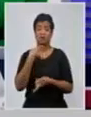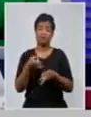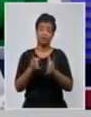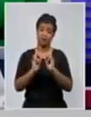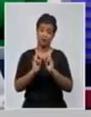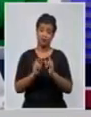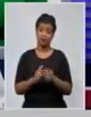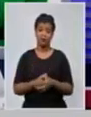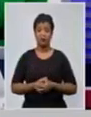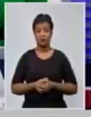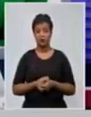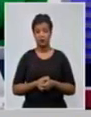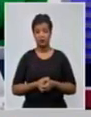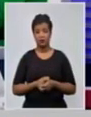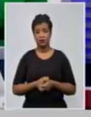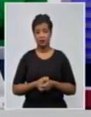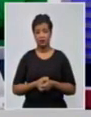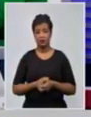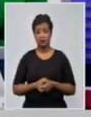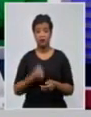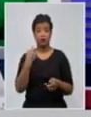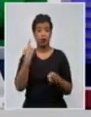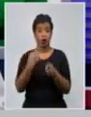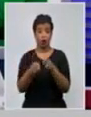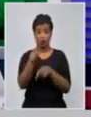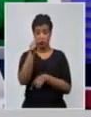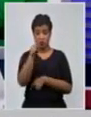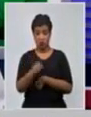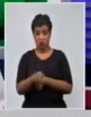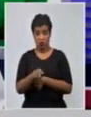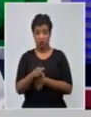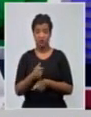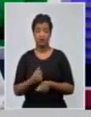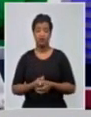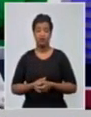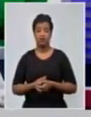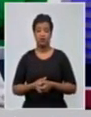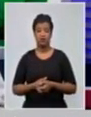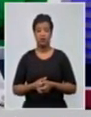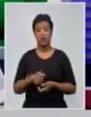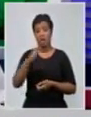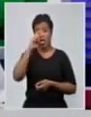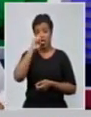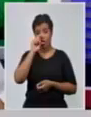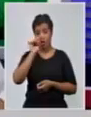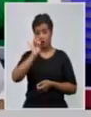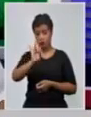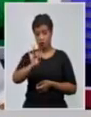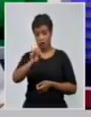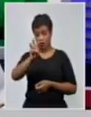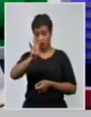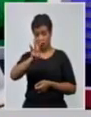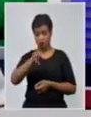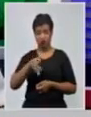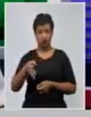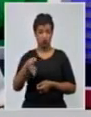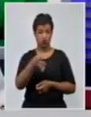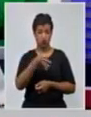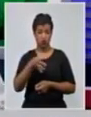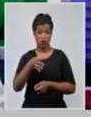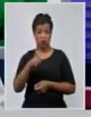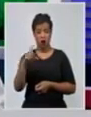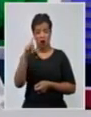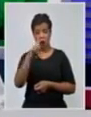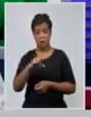lamentablemente fallecieron. La otra persona es un paciente de 73 años del municipio de